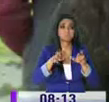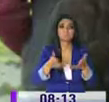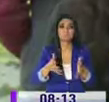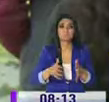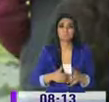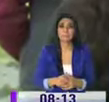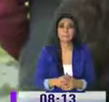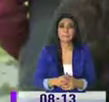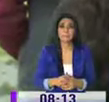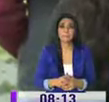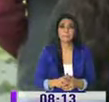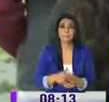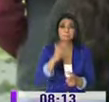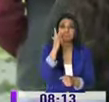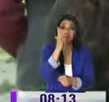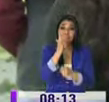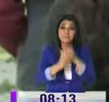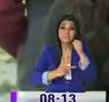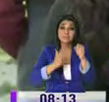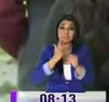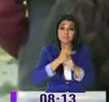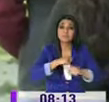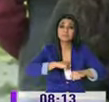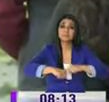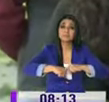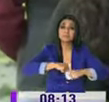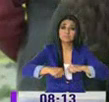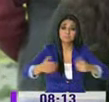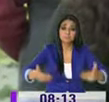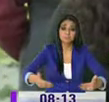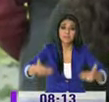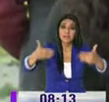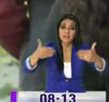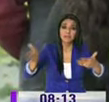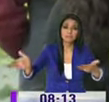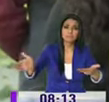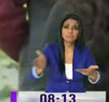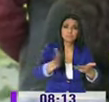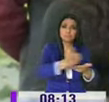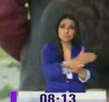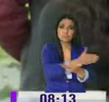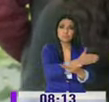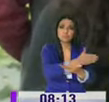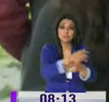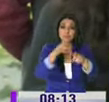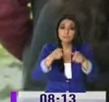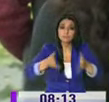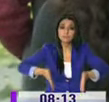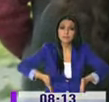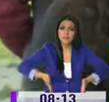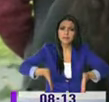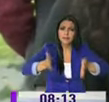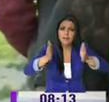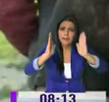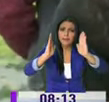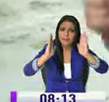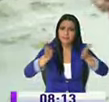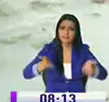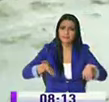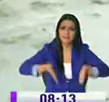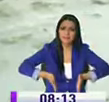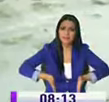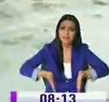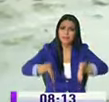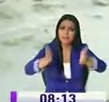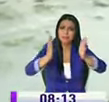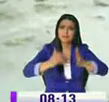hace tres años venimos haciendo el trámite para que ésta parece agotada ya que esto es una calle es una calle transversal esta